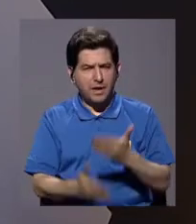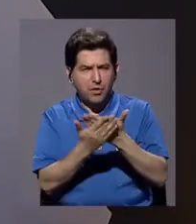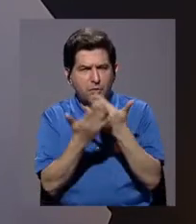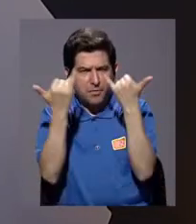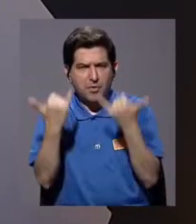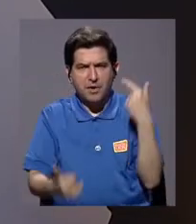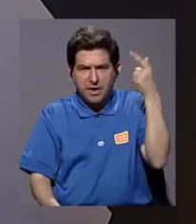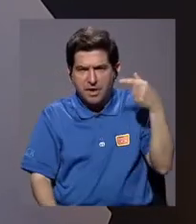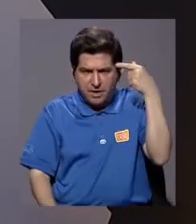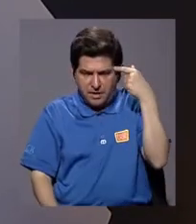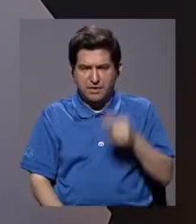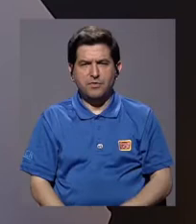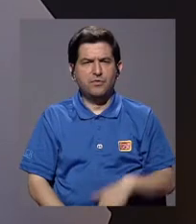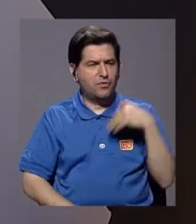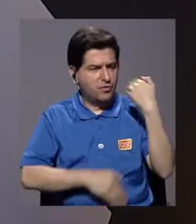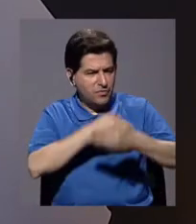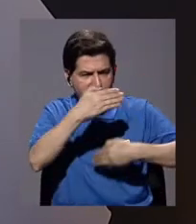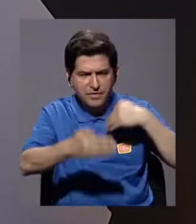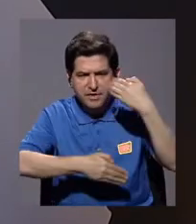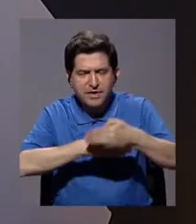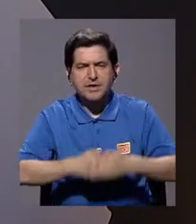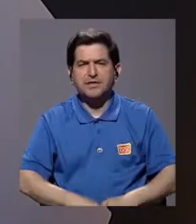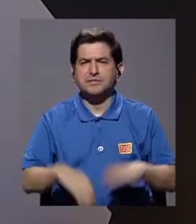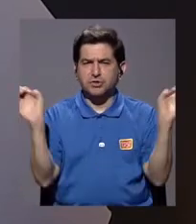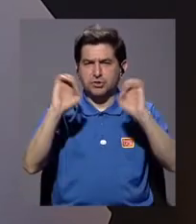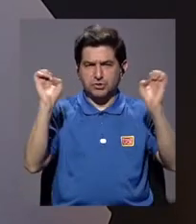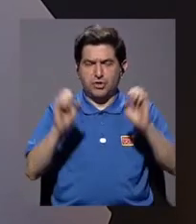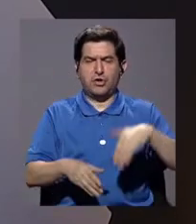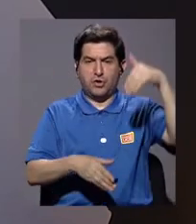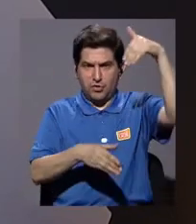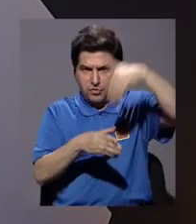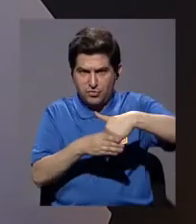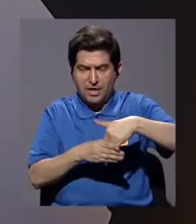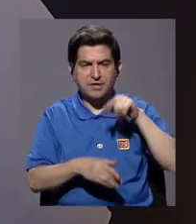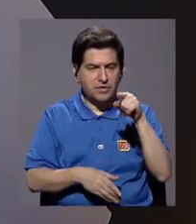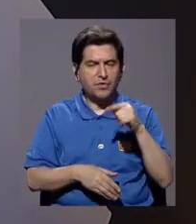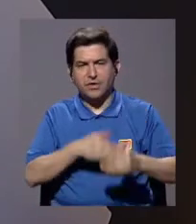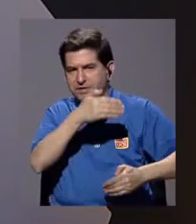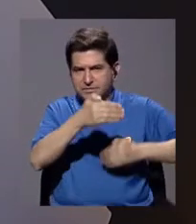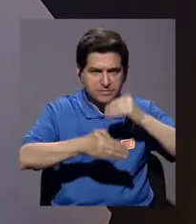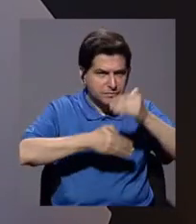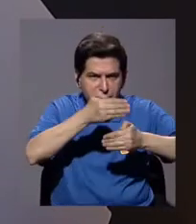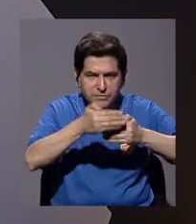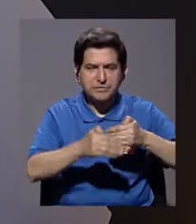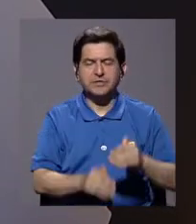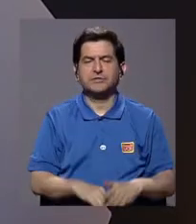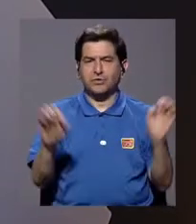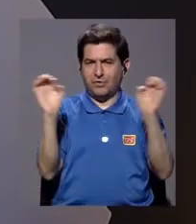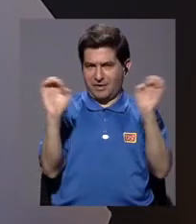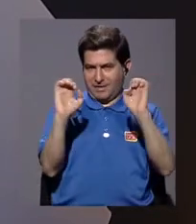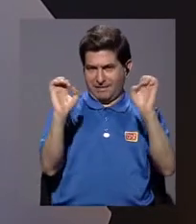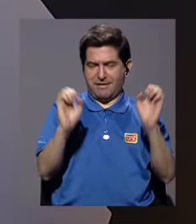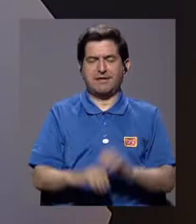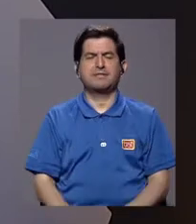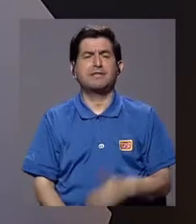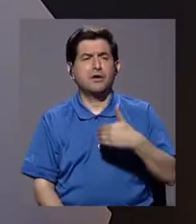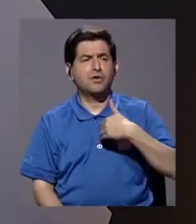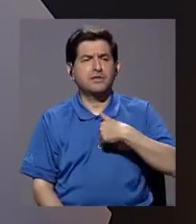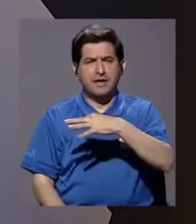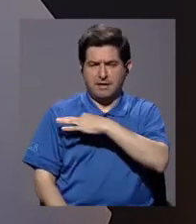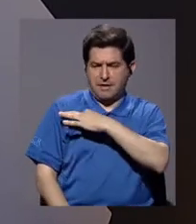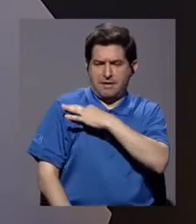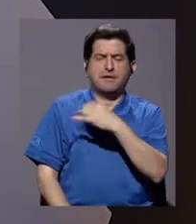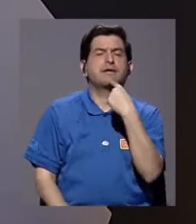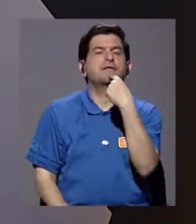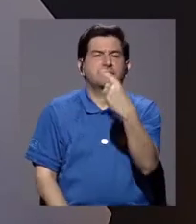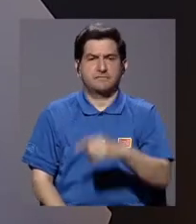bien constatado desde el gobierno sobre cómo gestionar la energía y en el marco de cómo se gestiona esa energía, hemos